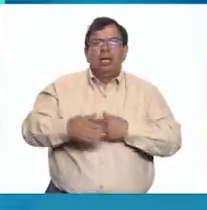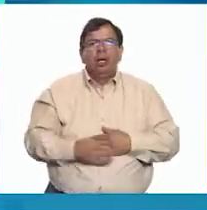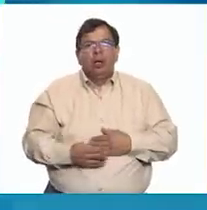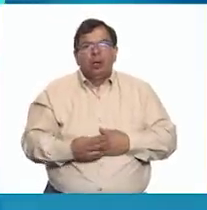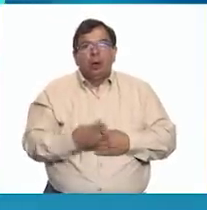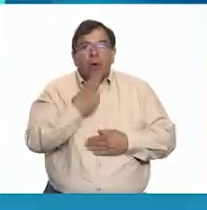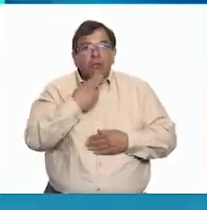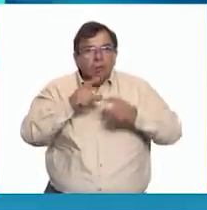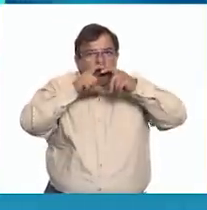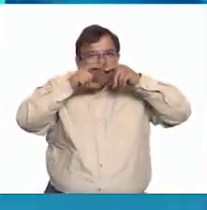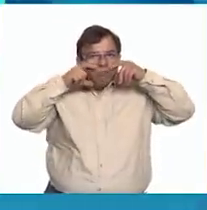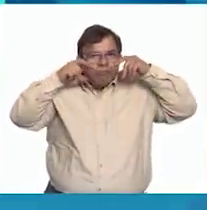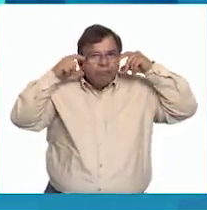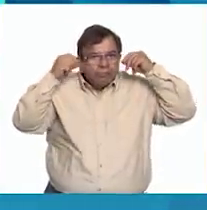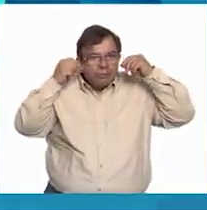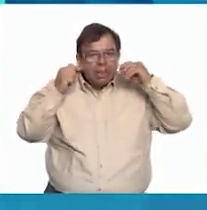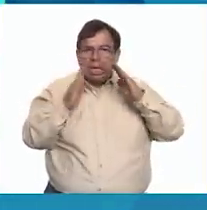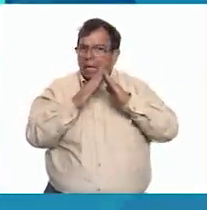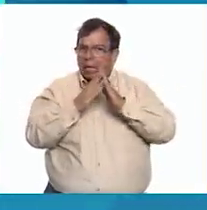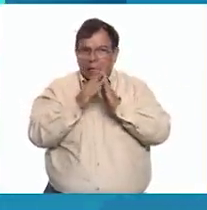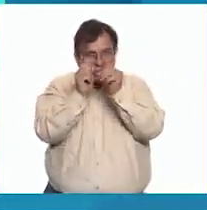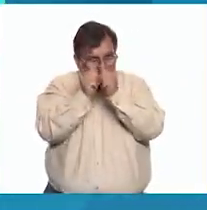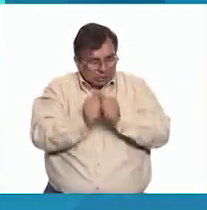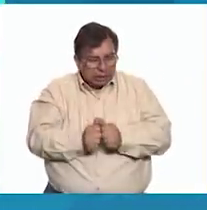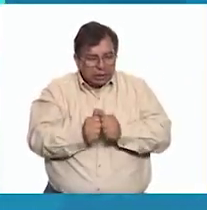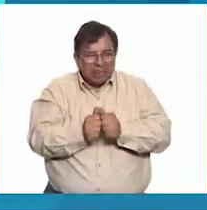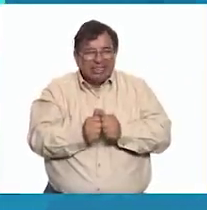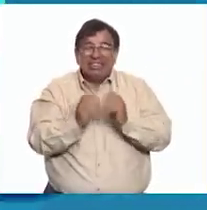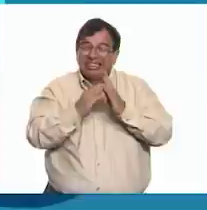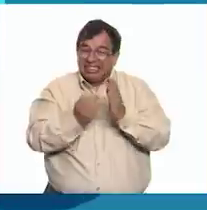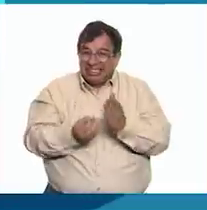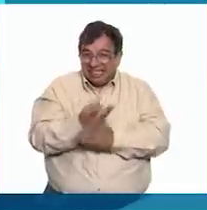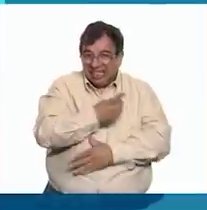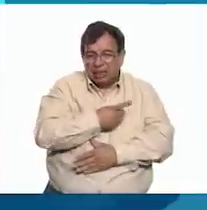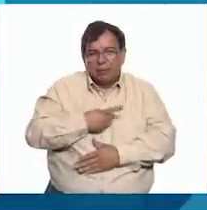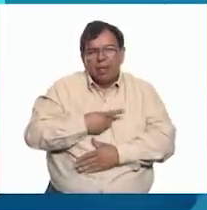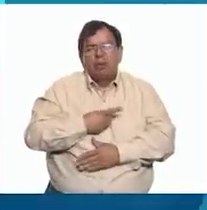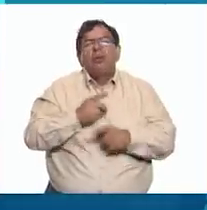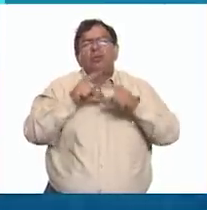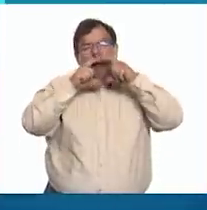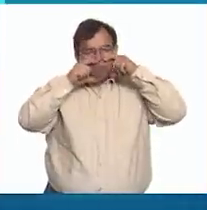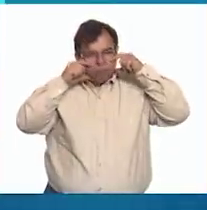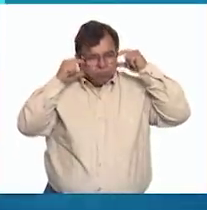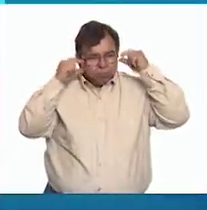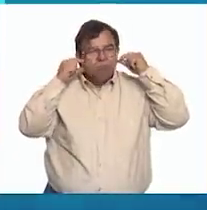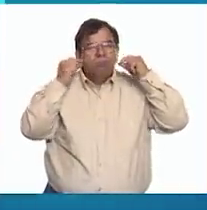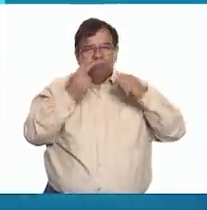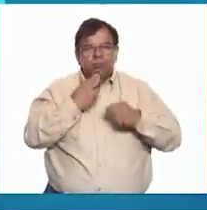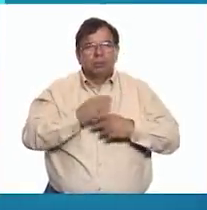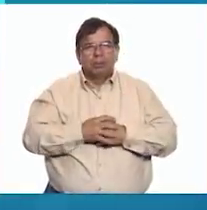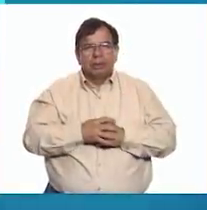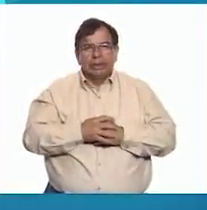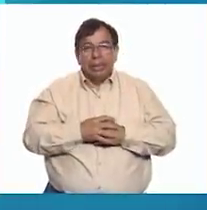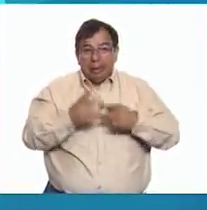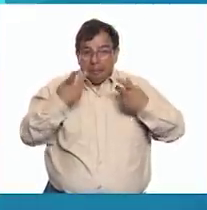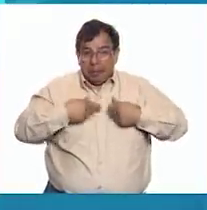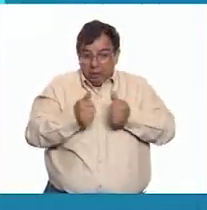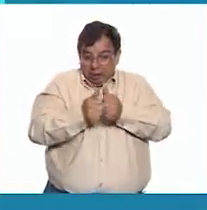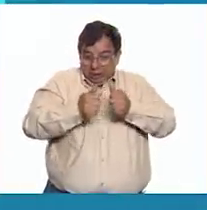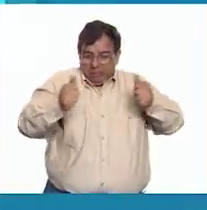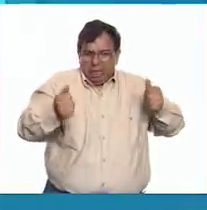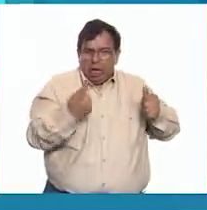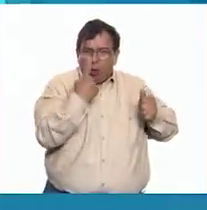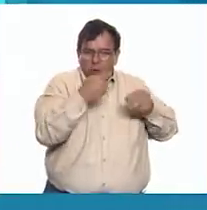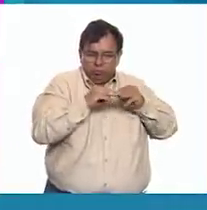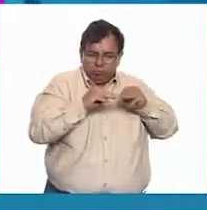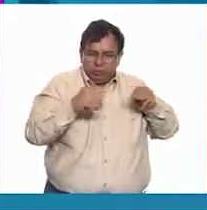Utiliza cubrebocas. No salgas de casa. Si tienes que hacerlo, recuerda que es obligatorio utilizarlo. Mantén una distancia mínima de